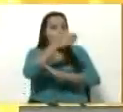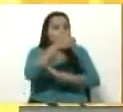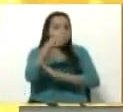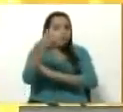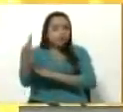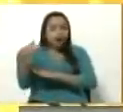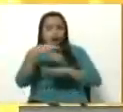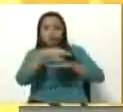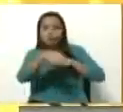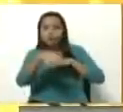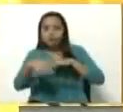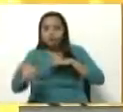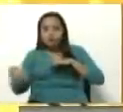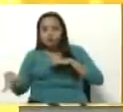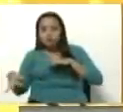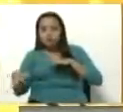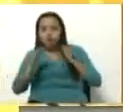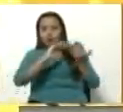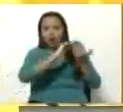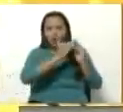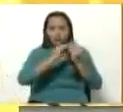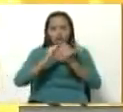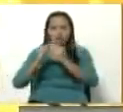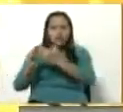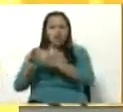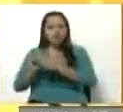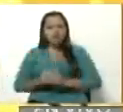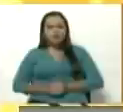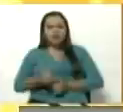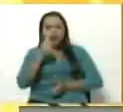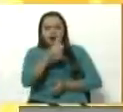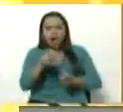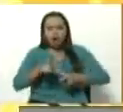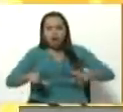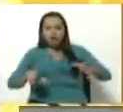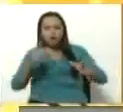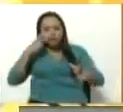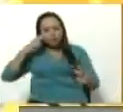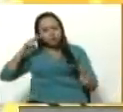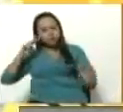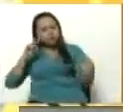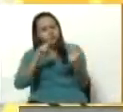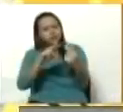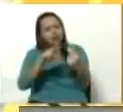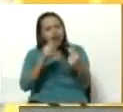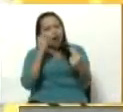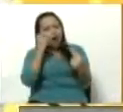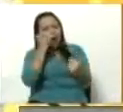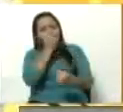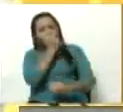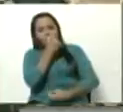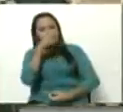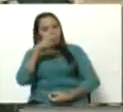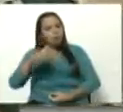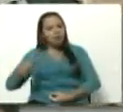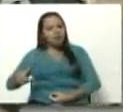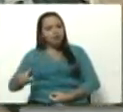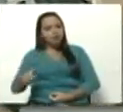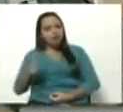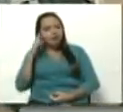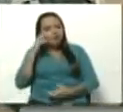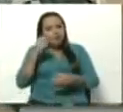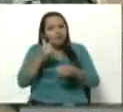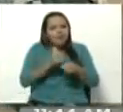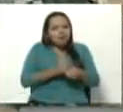municipio, por cada comunidad, en cada sector, veía reflejado en los ojos de ese pueblo lleno de